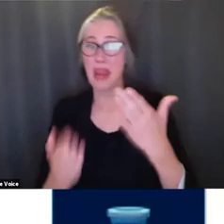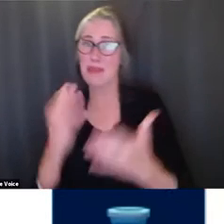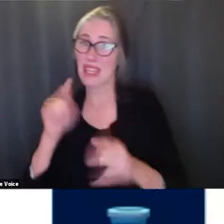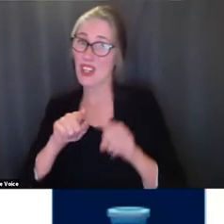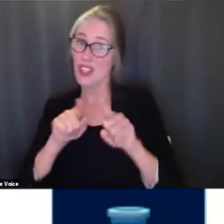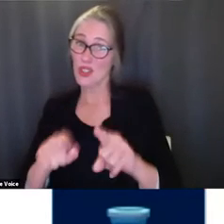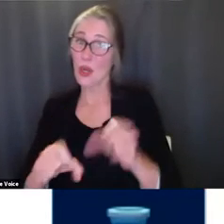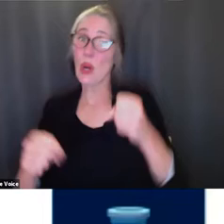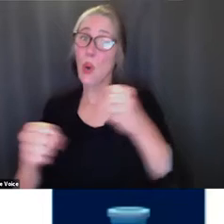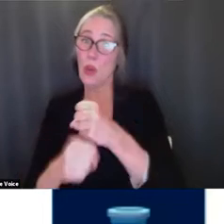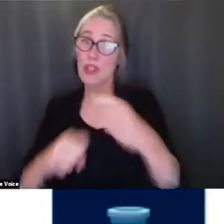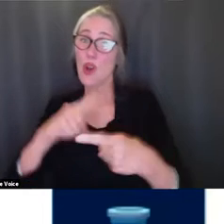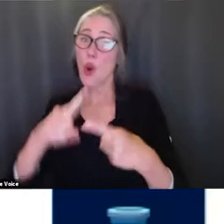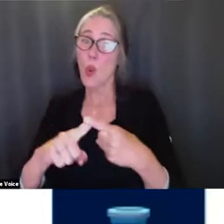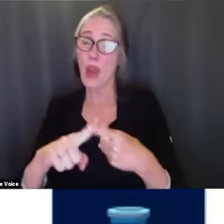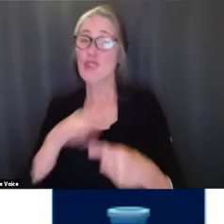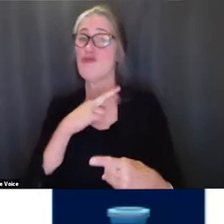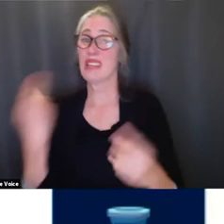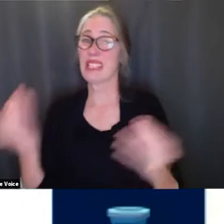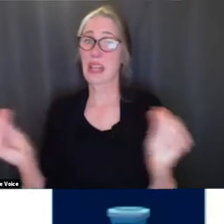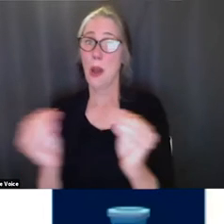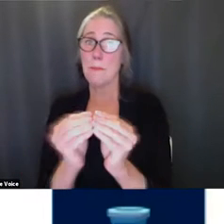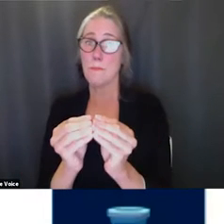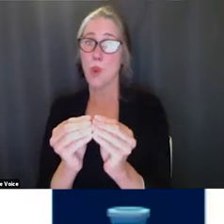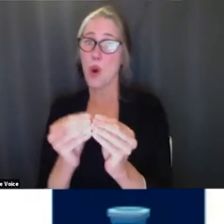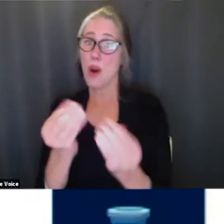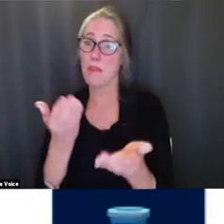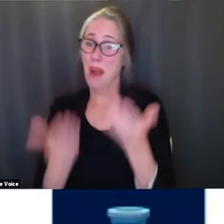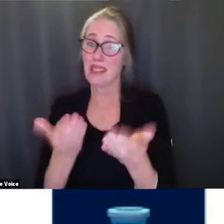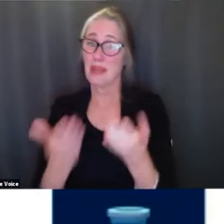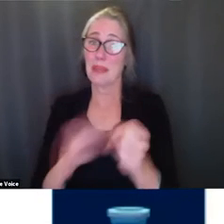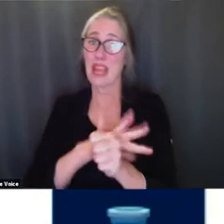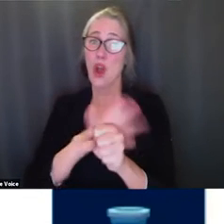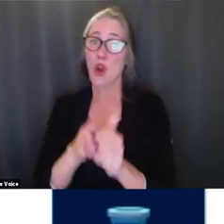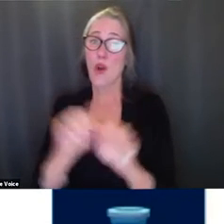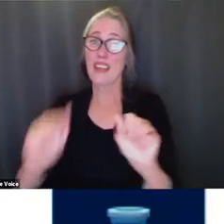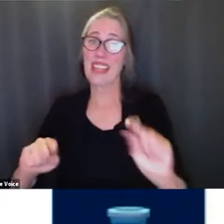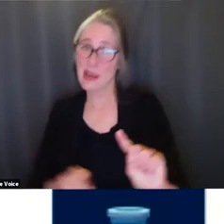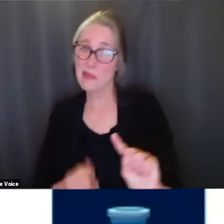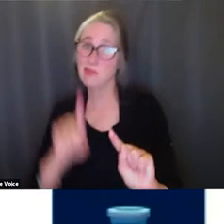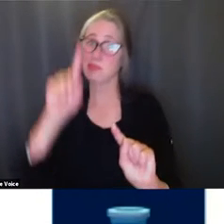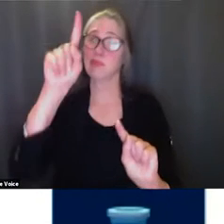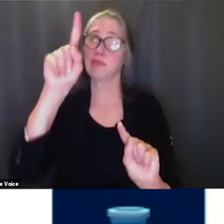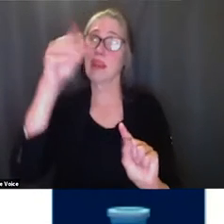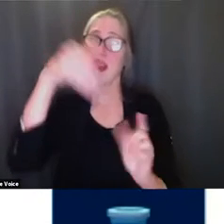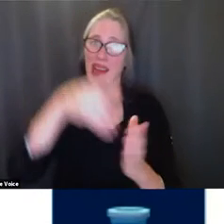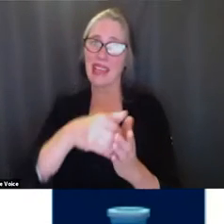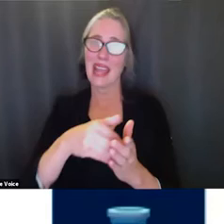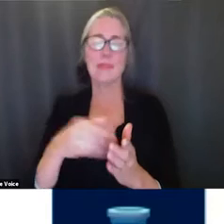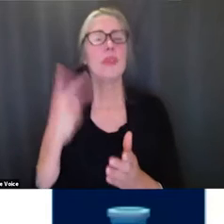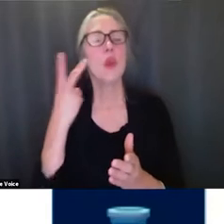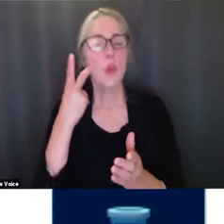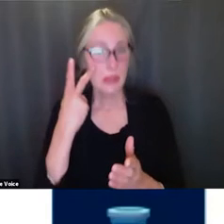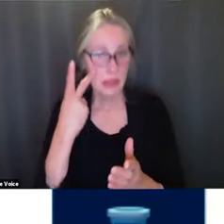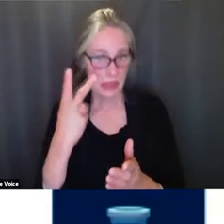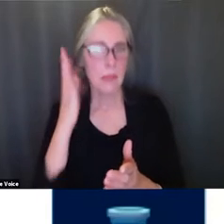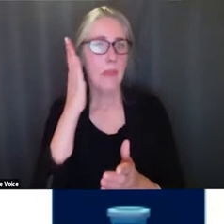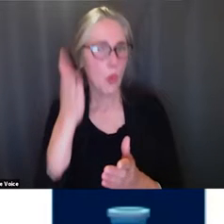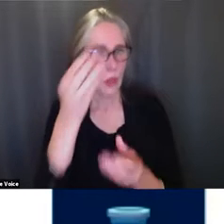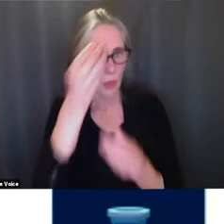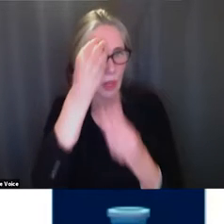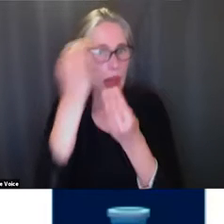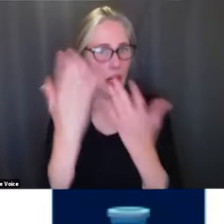que los vamos a mantener a usted y al consejo informados respecto a todos estos cambios. Y con esto,